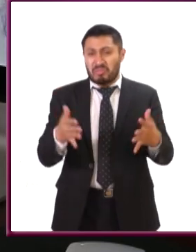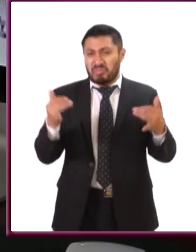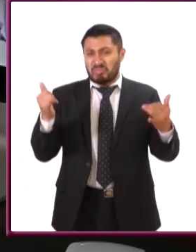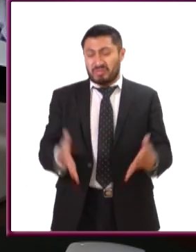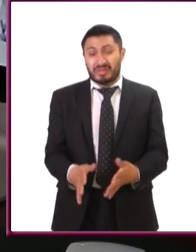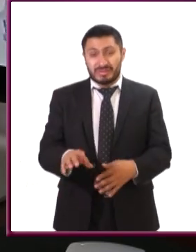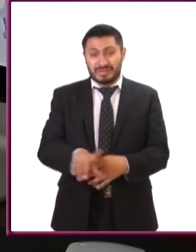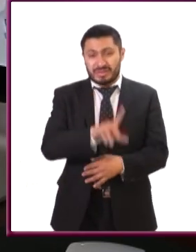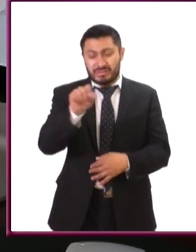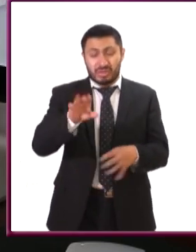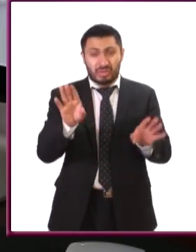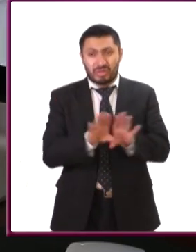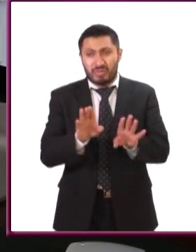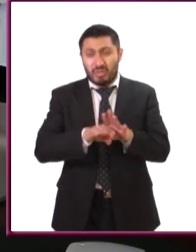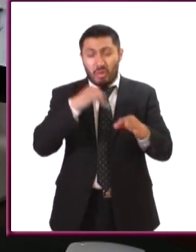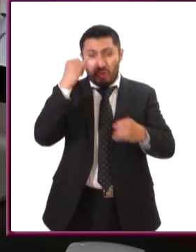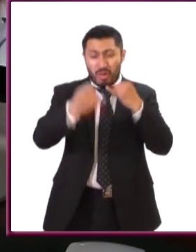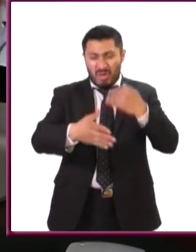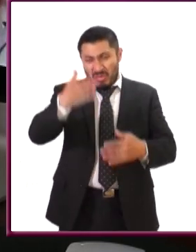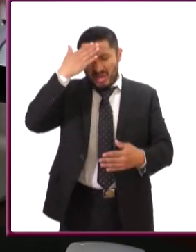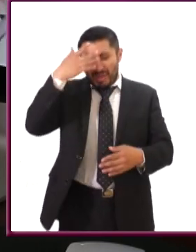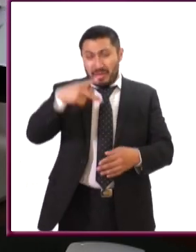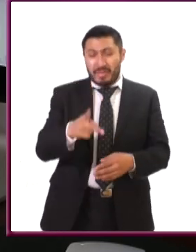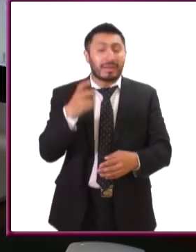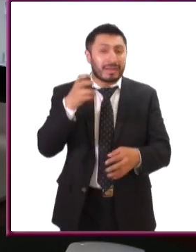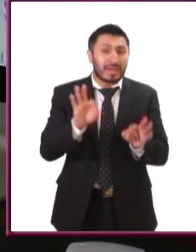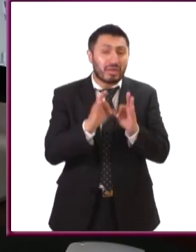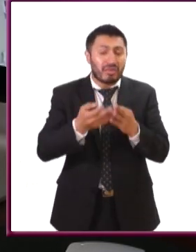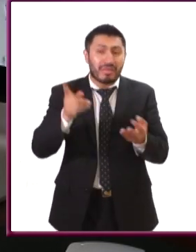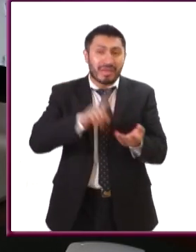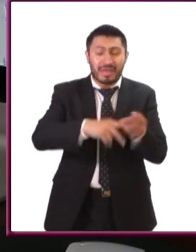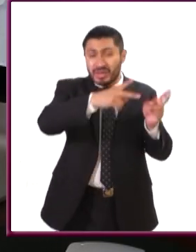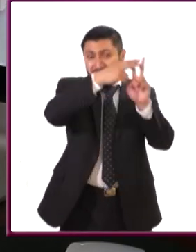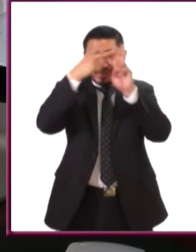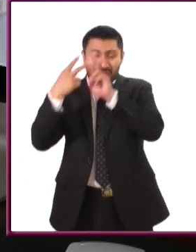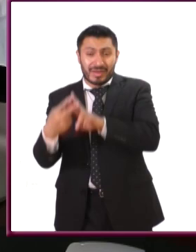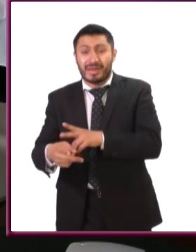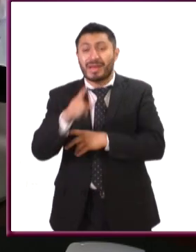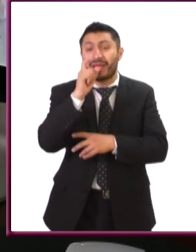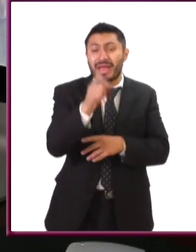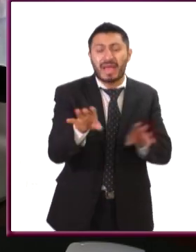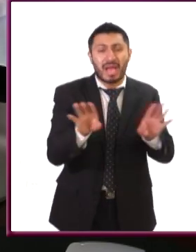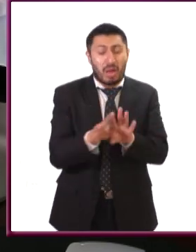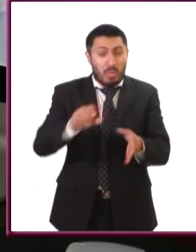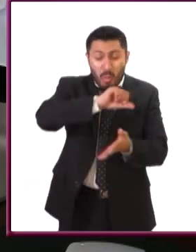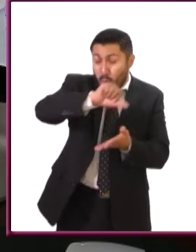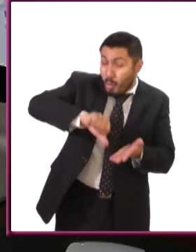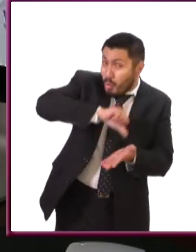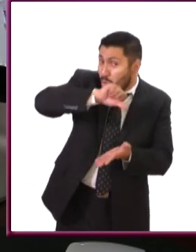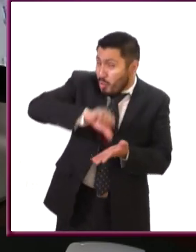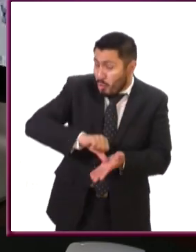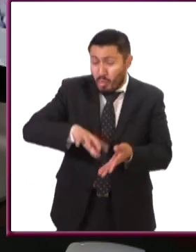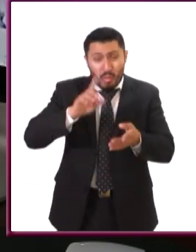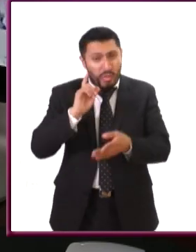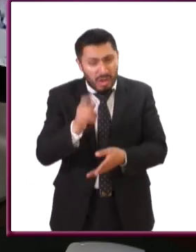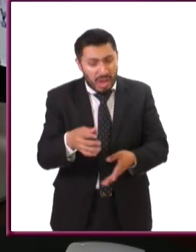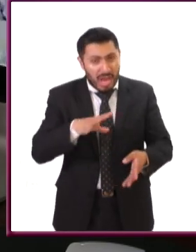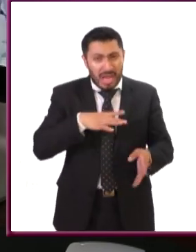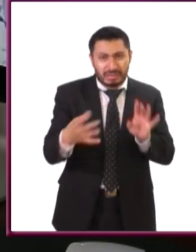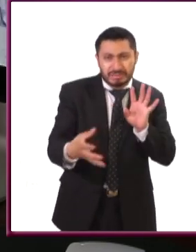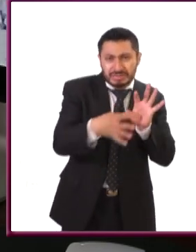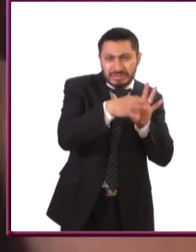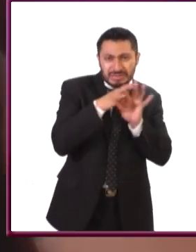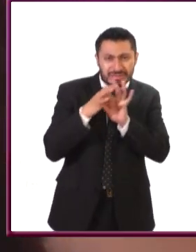Los astrónomos después de esos elementos le llamamos a todo metales. Pero bueno, estos se forman en las estrellas. Las estrellas en sus